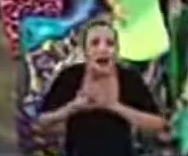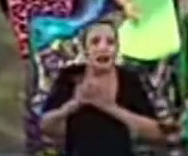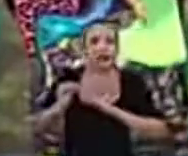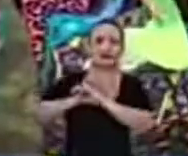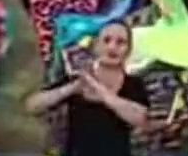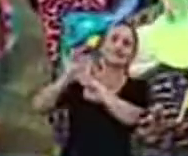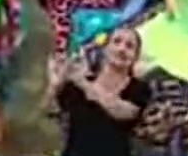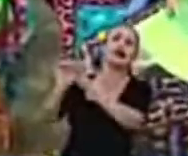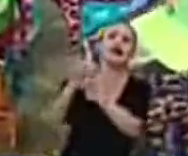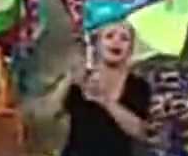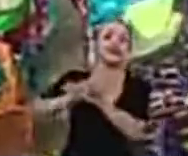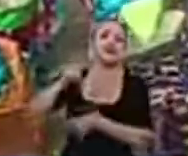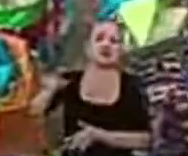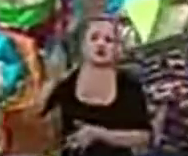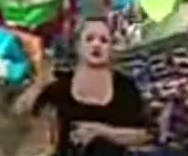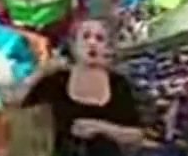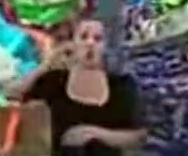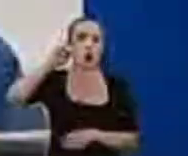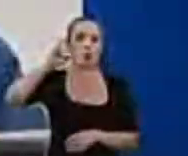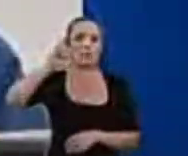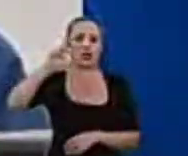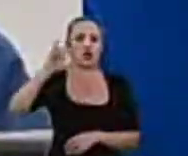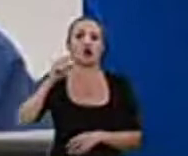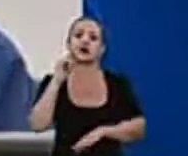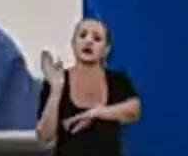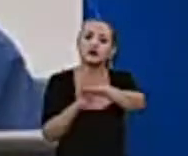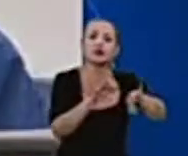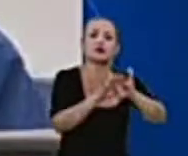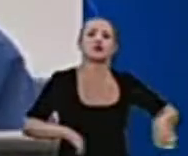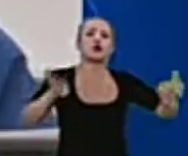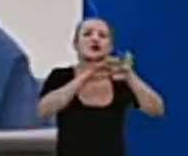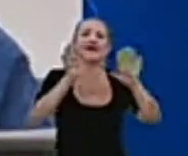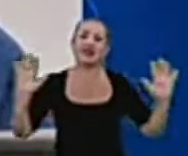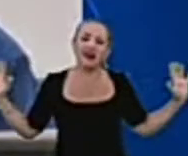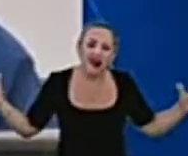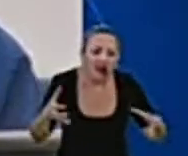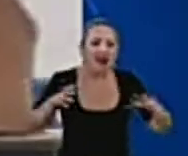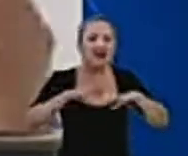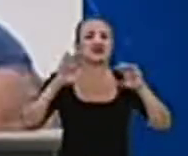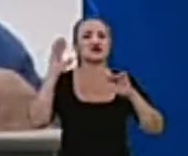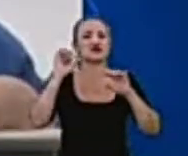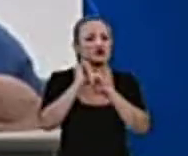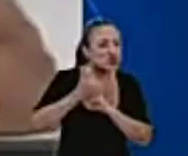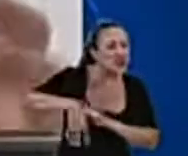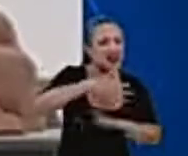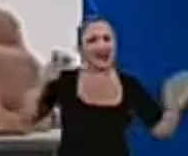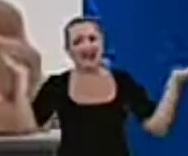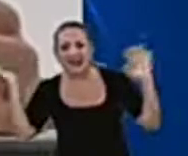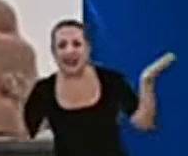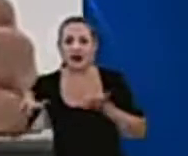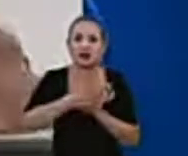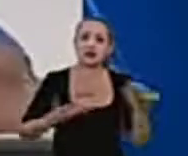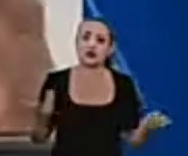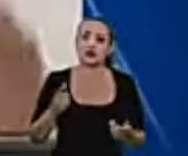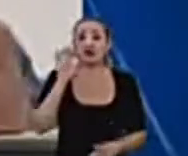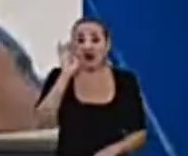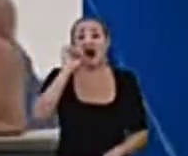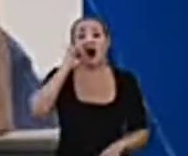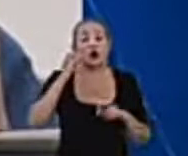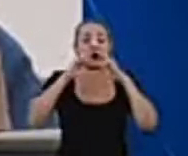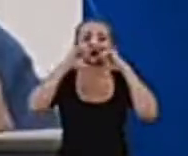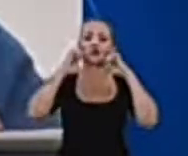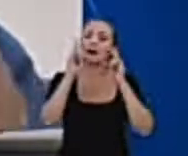la variante Omicron. A proteger a nuestros abuelitos en las reuniones sociales. Entonces va a ser muy aburrido reunirnos con tapabocas,